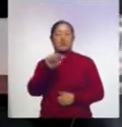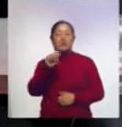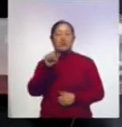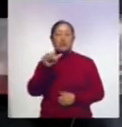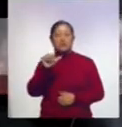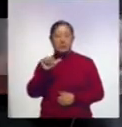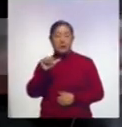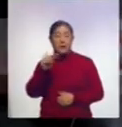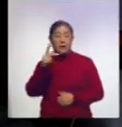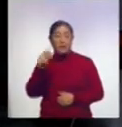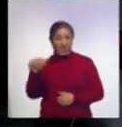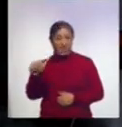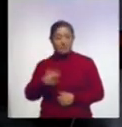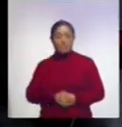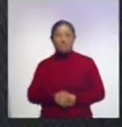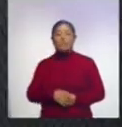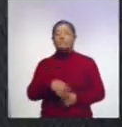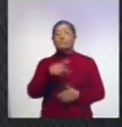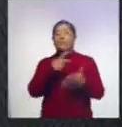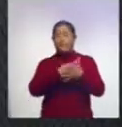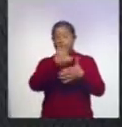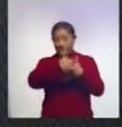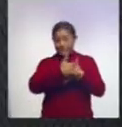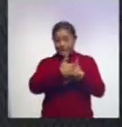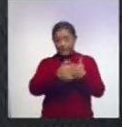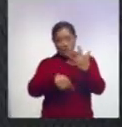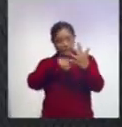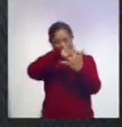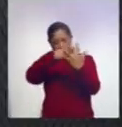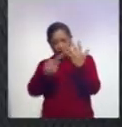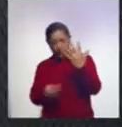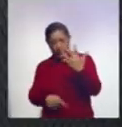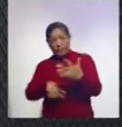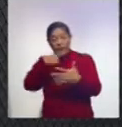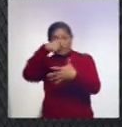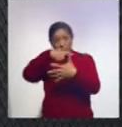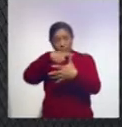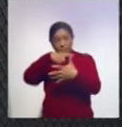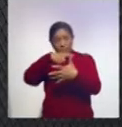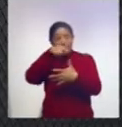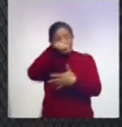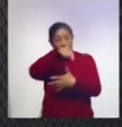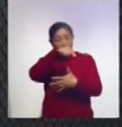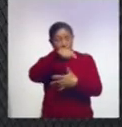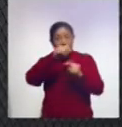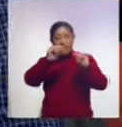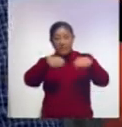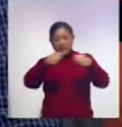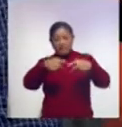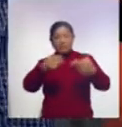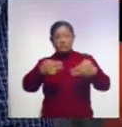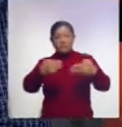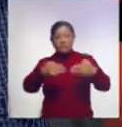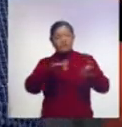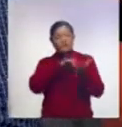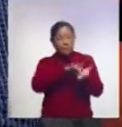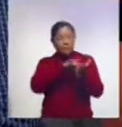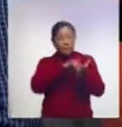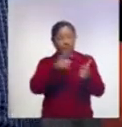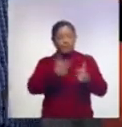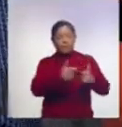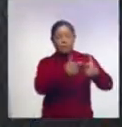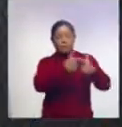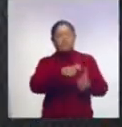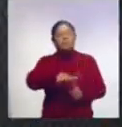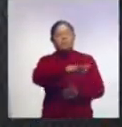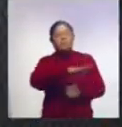una de las partes del proyecto es que nosotros hagamos tianguis apoyando la economía local. Esa es una de las razones.